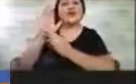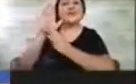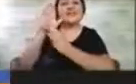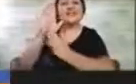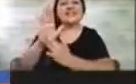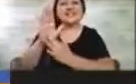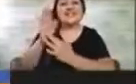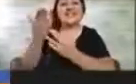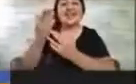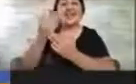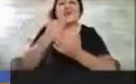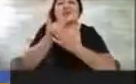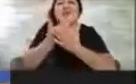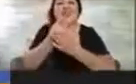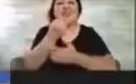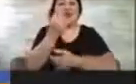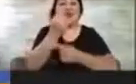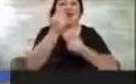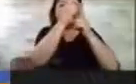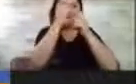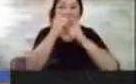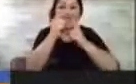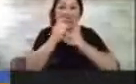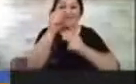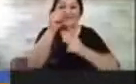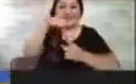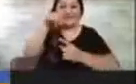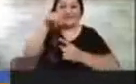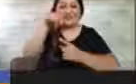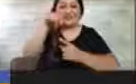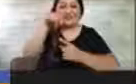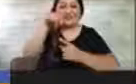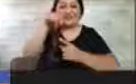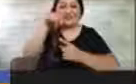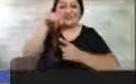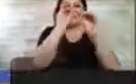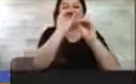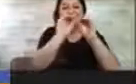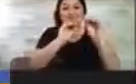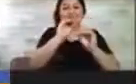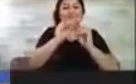tipografías con serif y cuáles son las que no recomendamos usar, porque son más complejas.